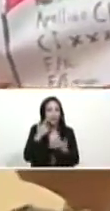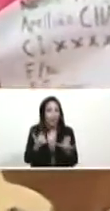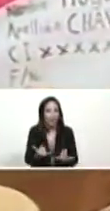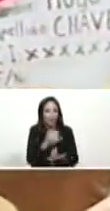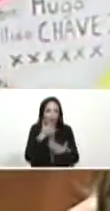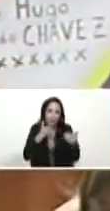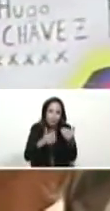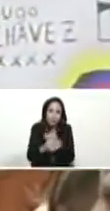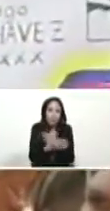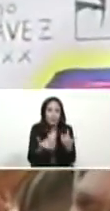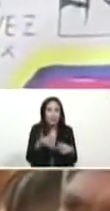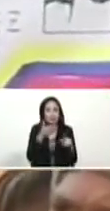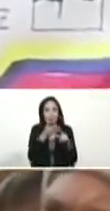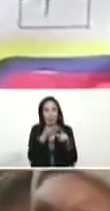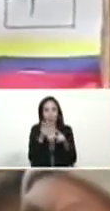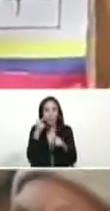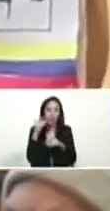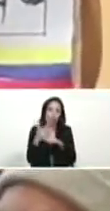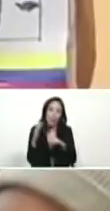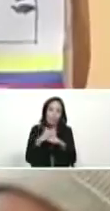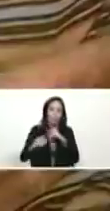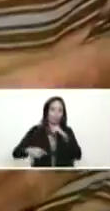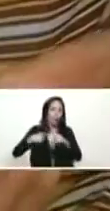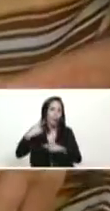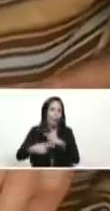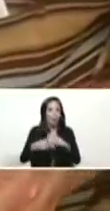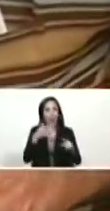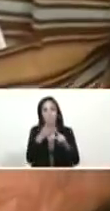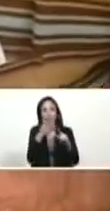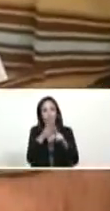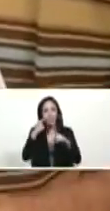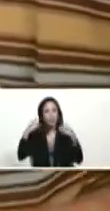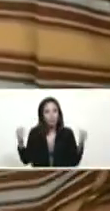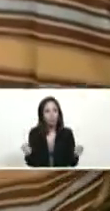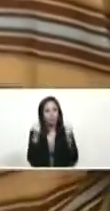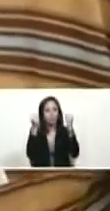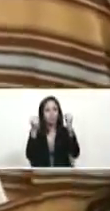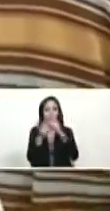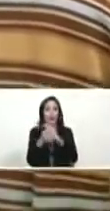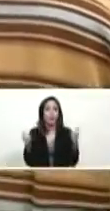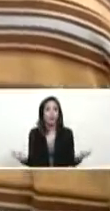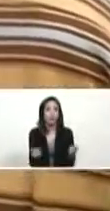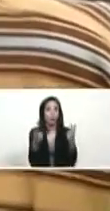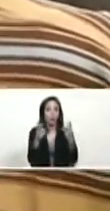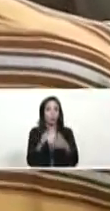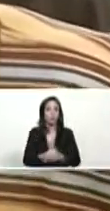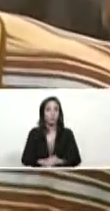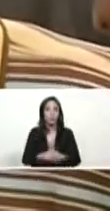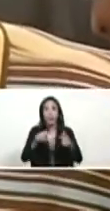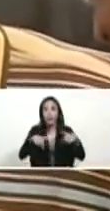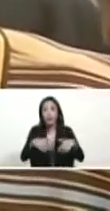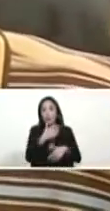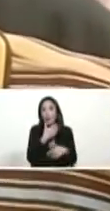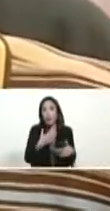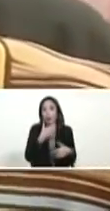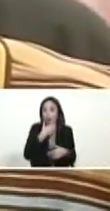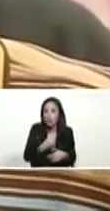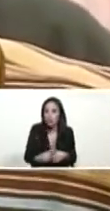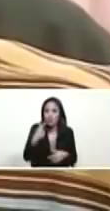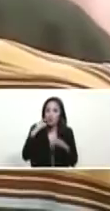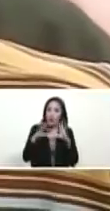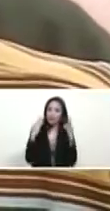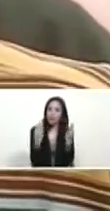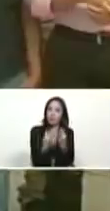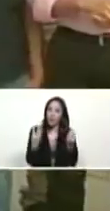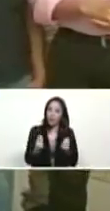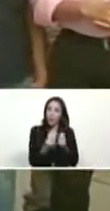estos tiempos de lucha en los que estamos batallando para conquistar nuevas victorias. Y por eso esta Navidad la pasamos con la familia un rato